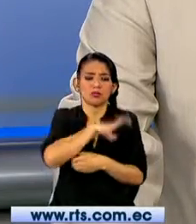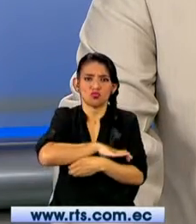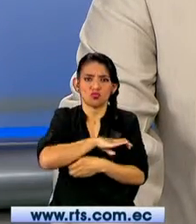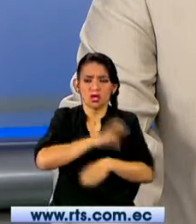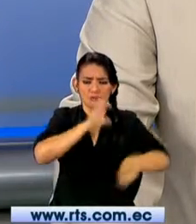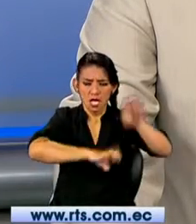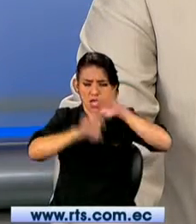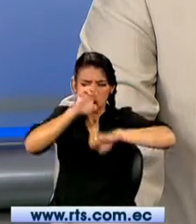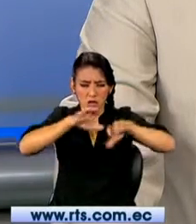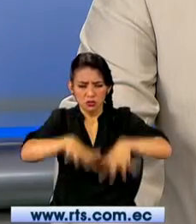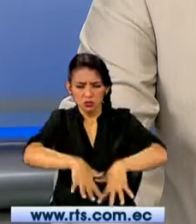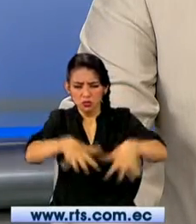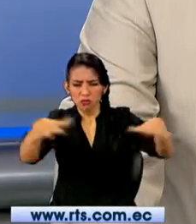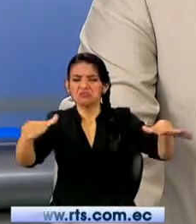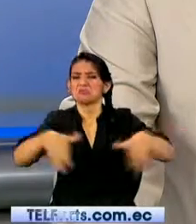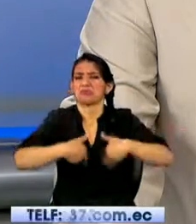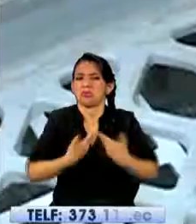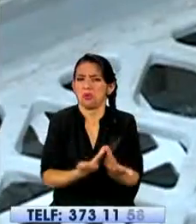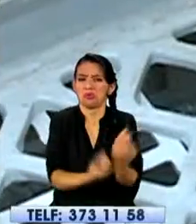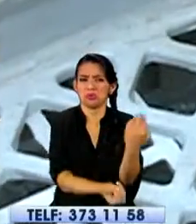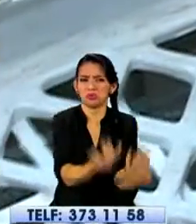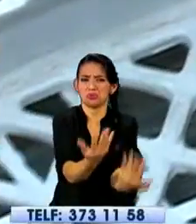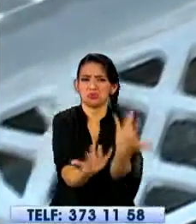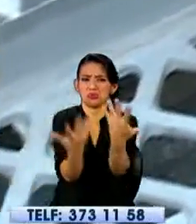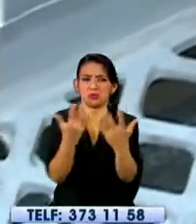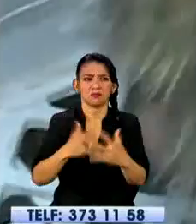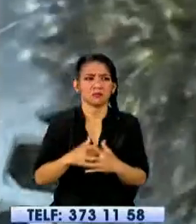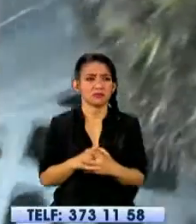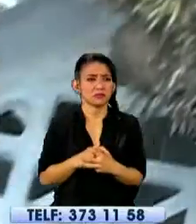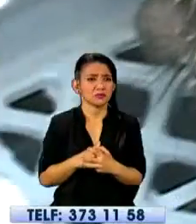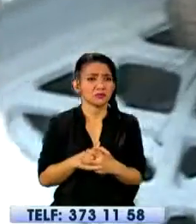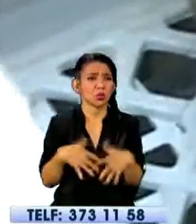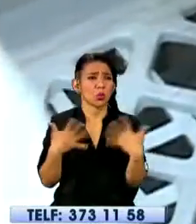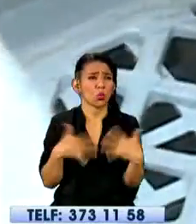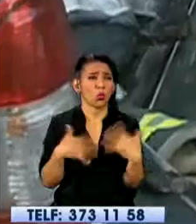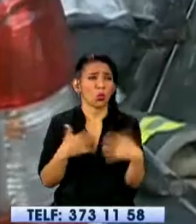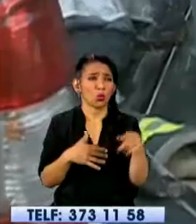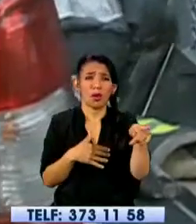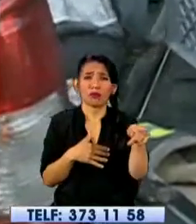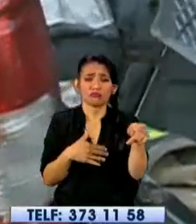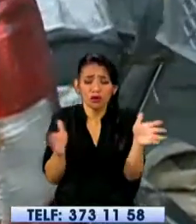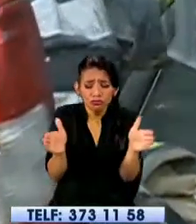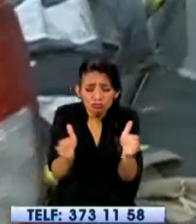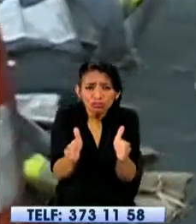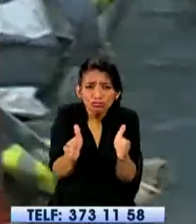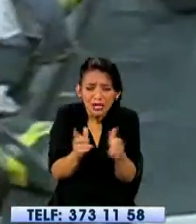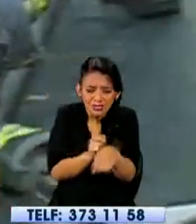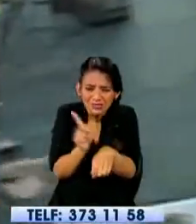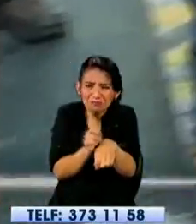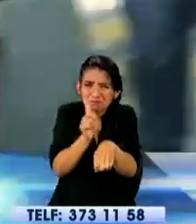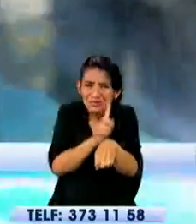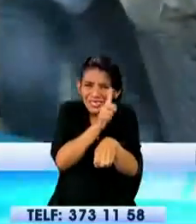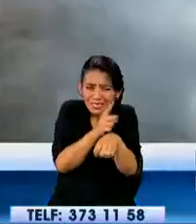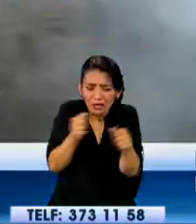térmica de la zona del incendio. Un poco asustada y quejándose, esta pequeña fue rescatada del incendio de Puembo por